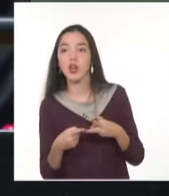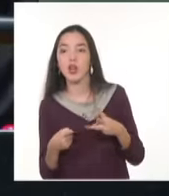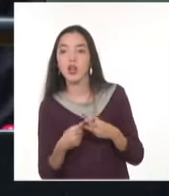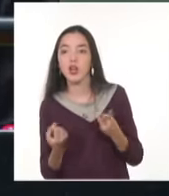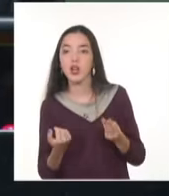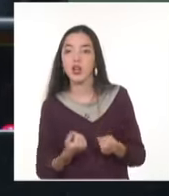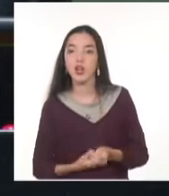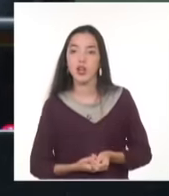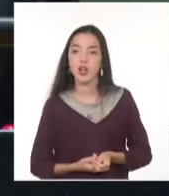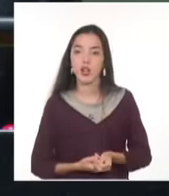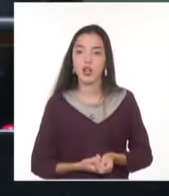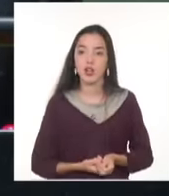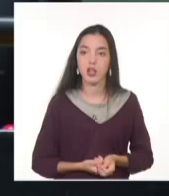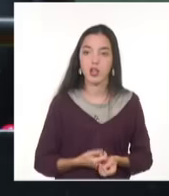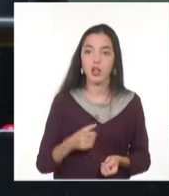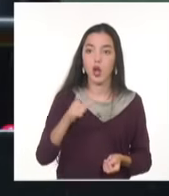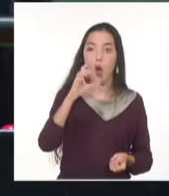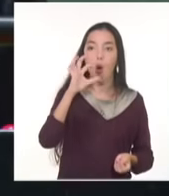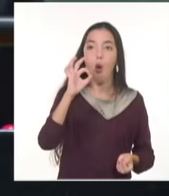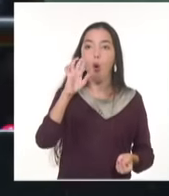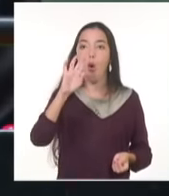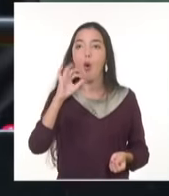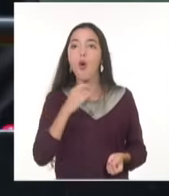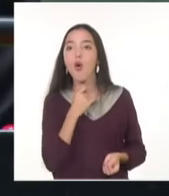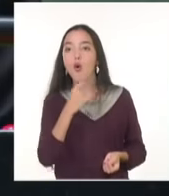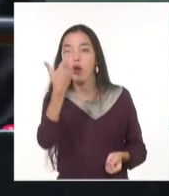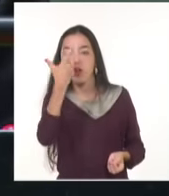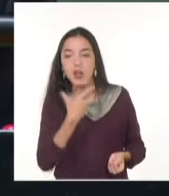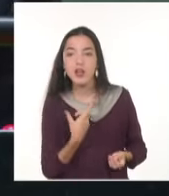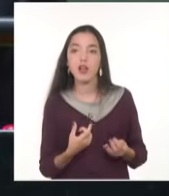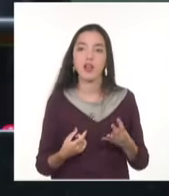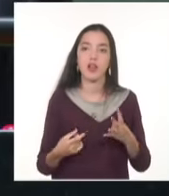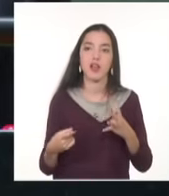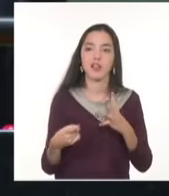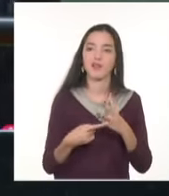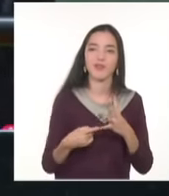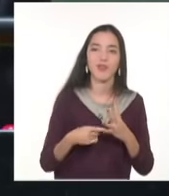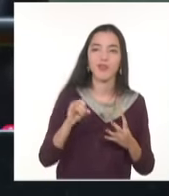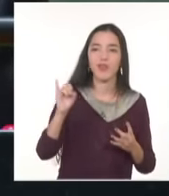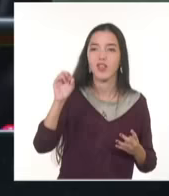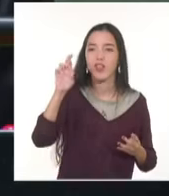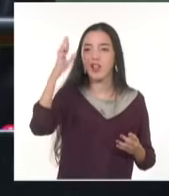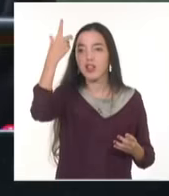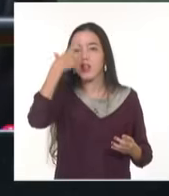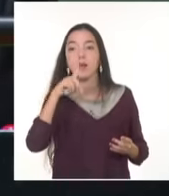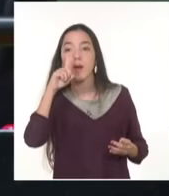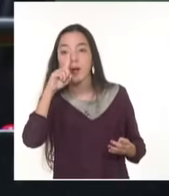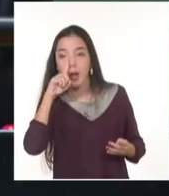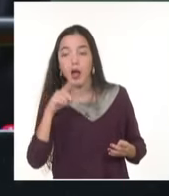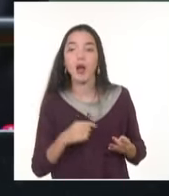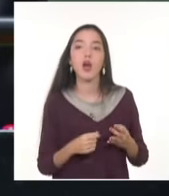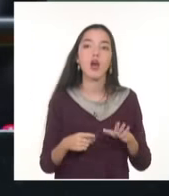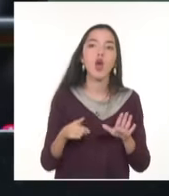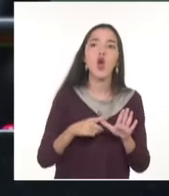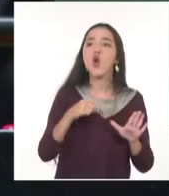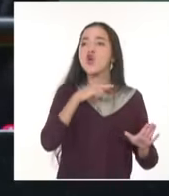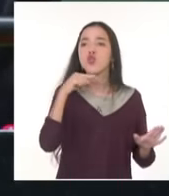República Popular Democrática de Corea, Irán, Rusia, Cuba y otras